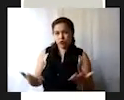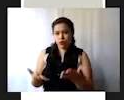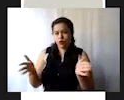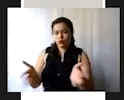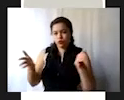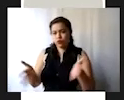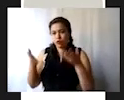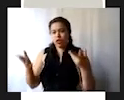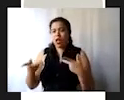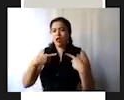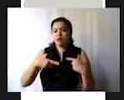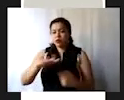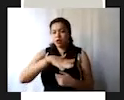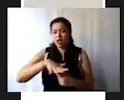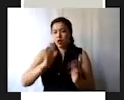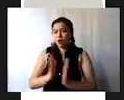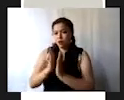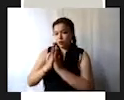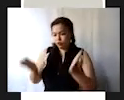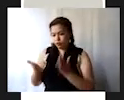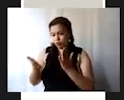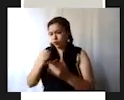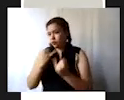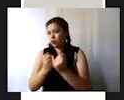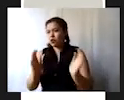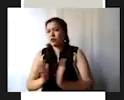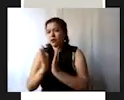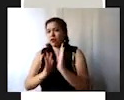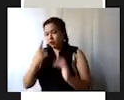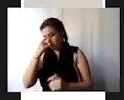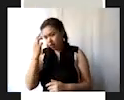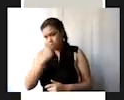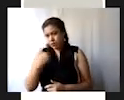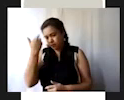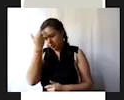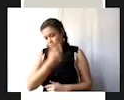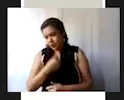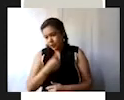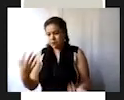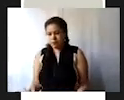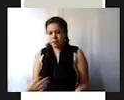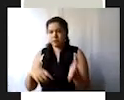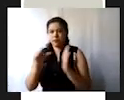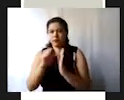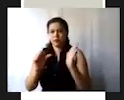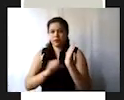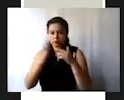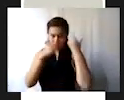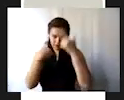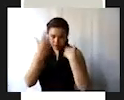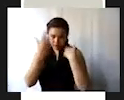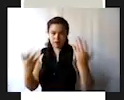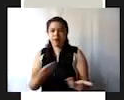la ciudadanía y también hemos participado pues en la revisión de los artículos. Y las